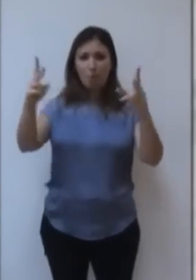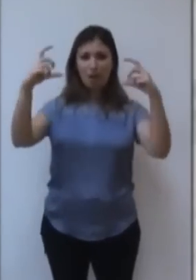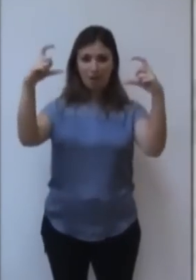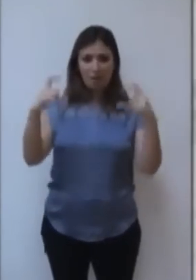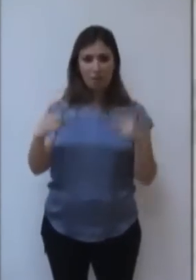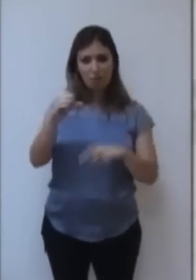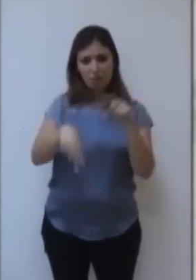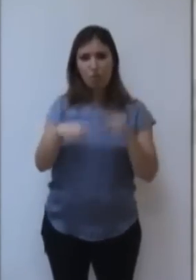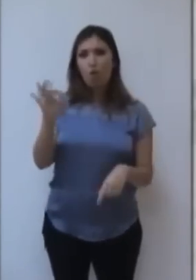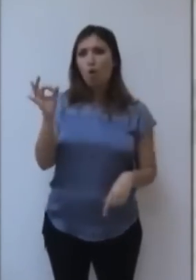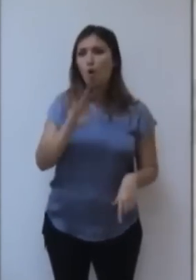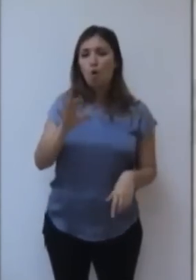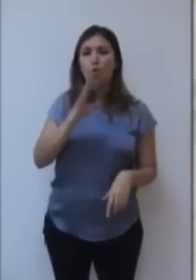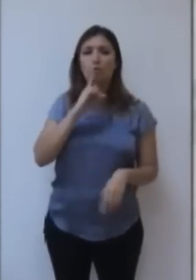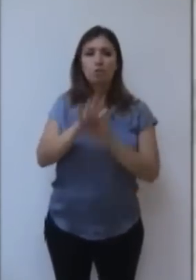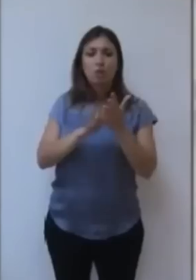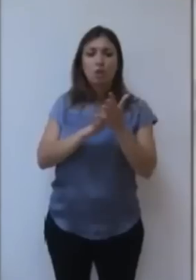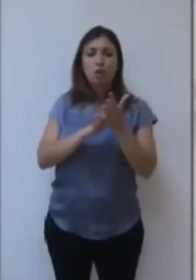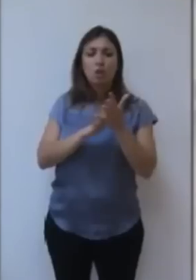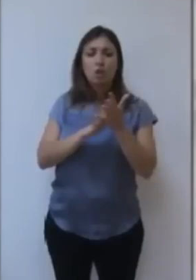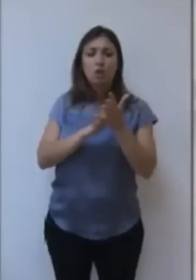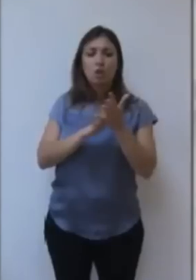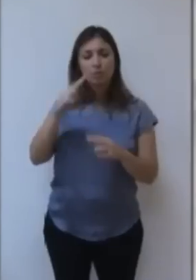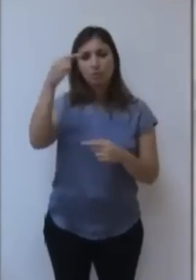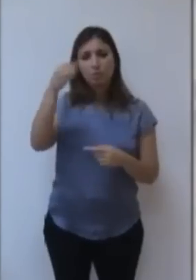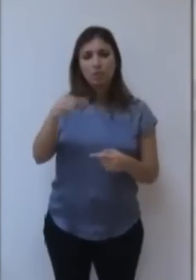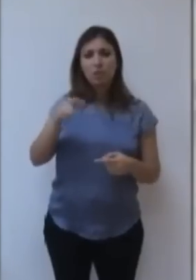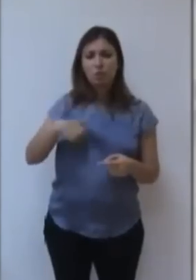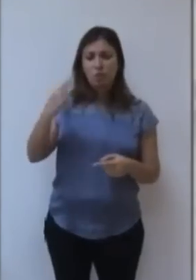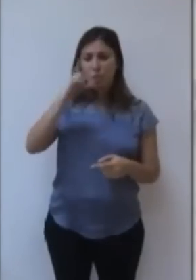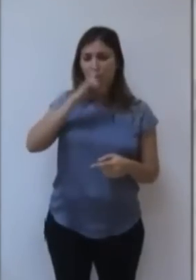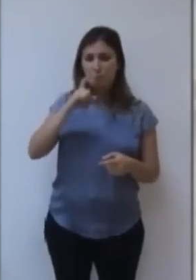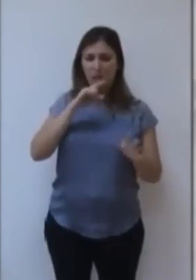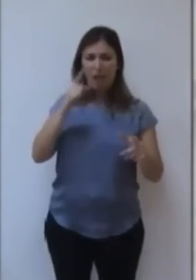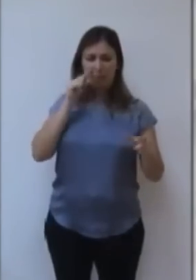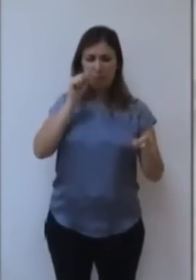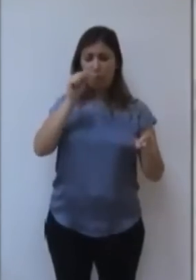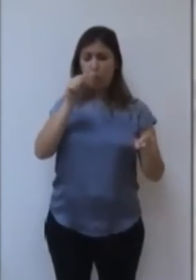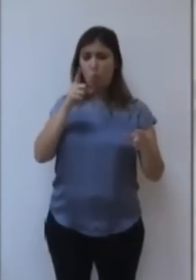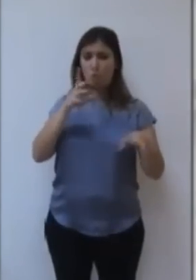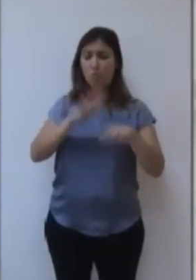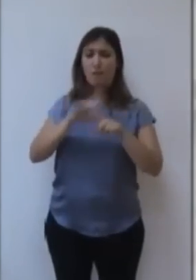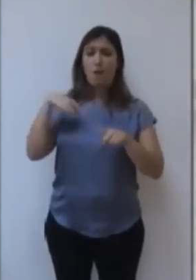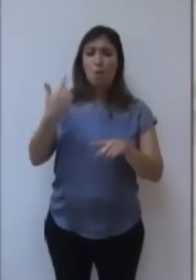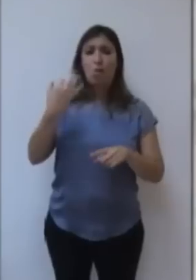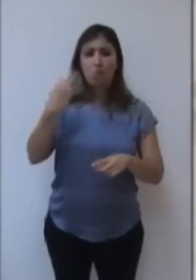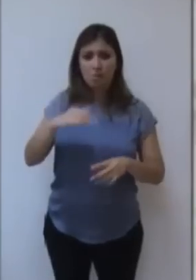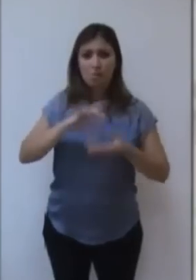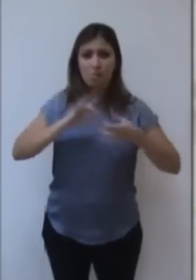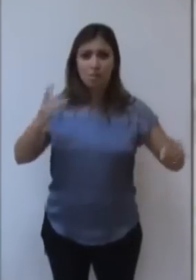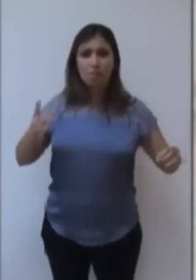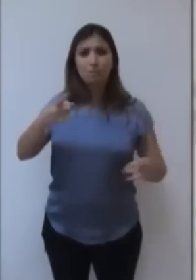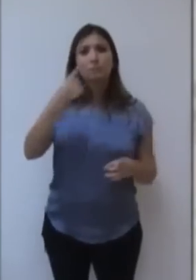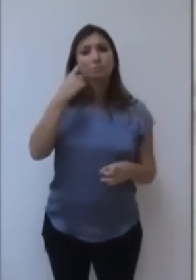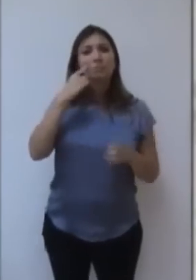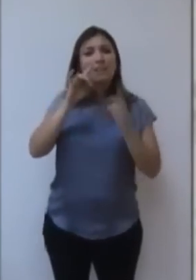haciendo referencia a cantidad de nombres propios que el que lo está leyendo tiene que memorizar mentalmente para poder seguir la historia, ¿no? Pues que te identifique